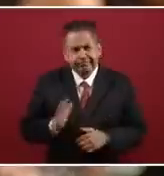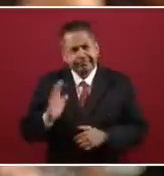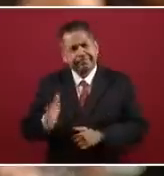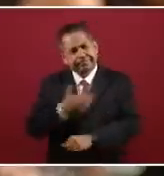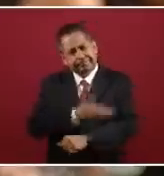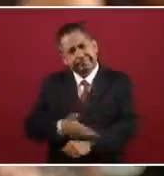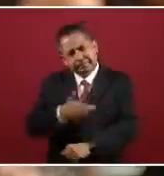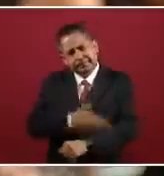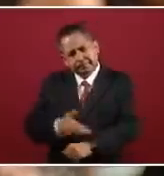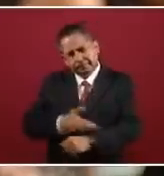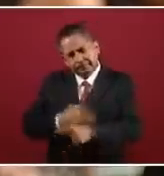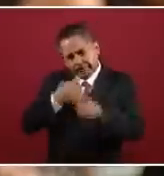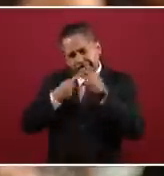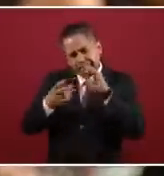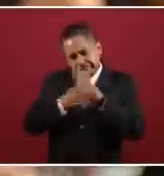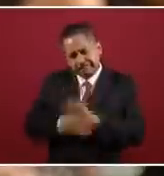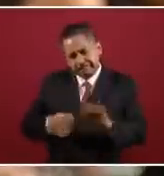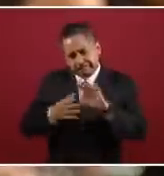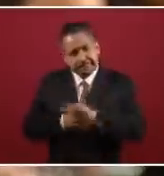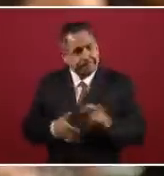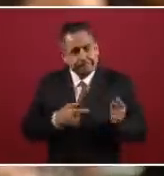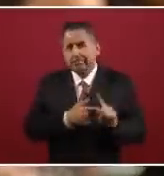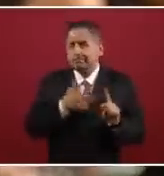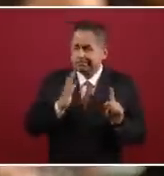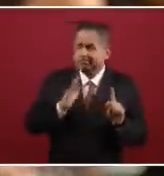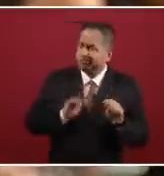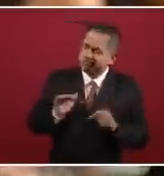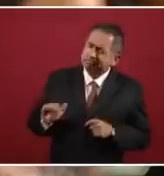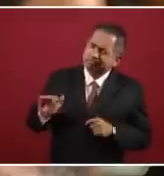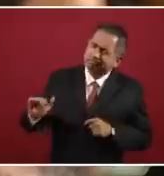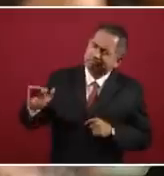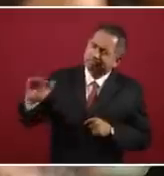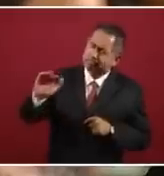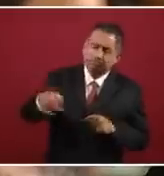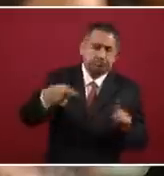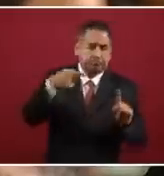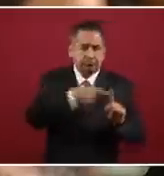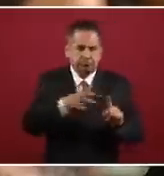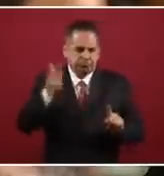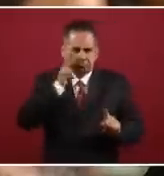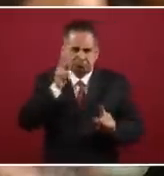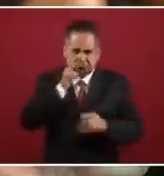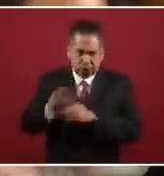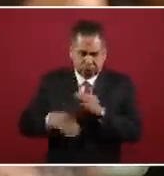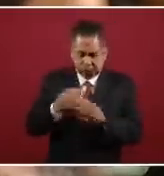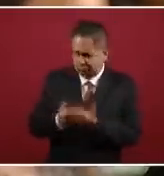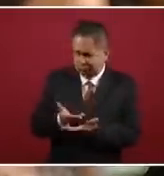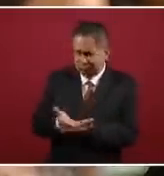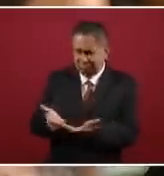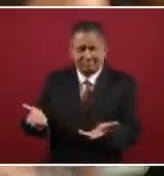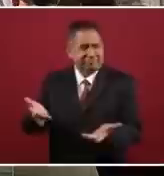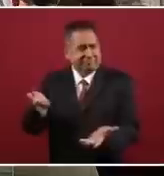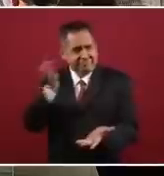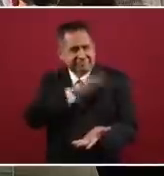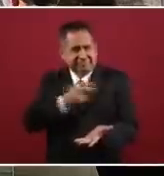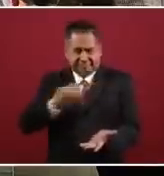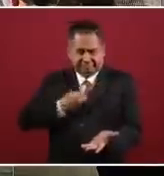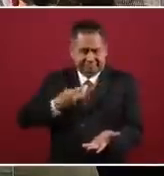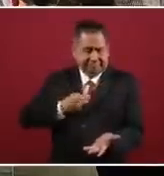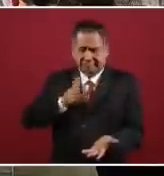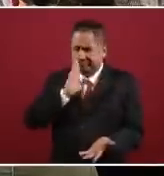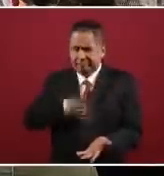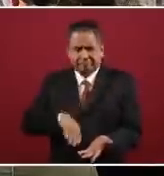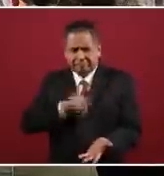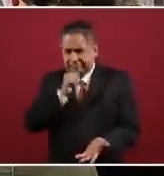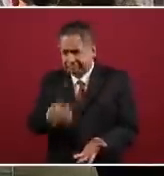argumentos legales y de agotar todas las instancias correspondientes, el señalado comprobó que eran falsas las acusaciones, por